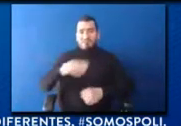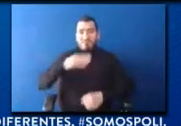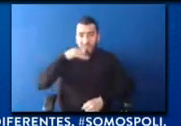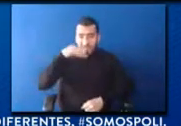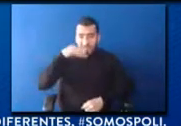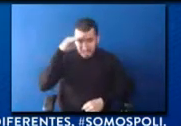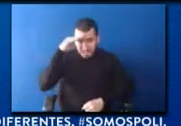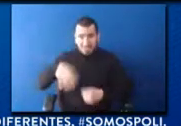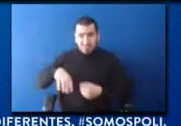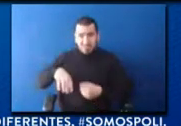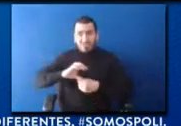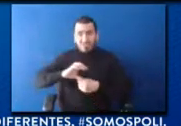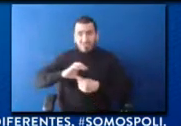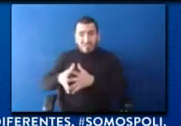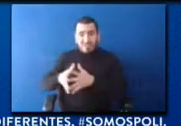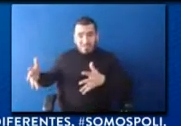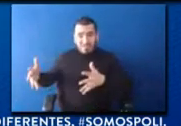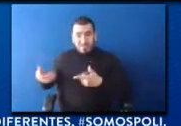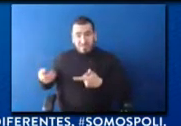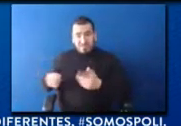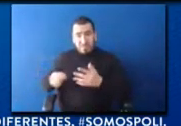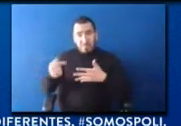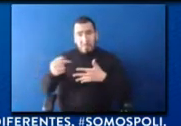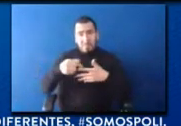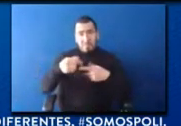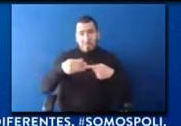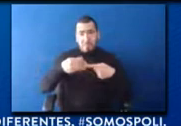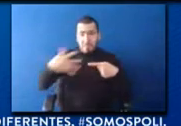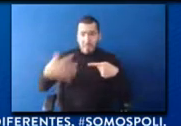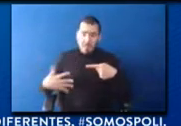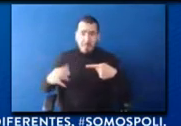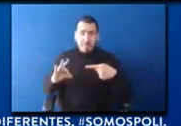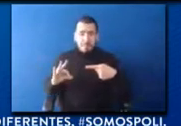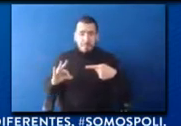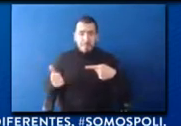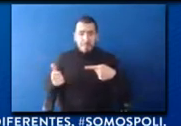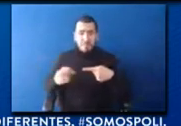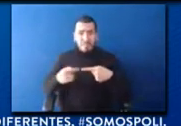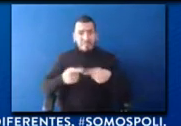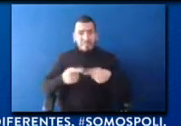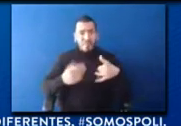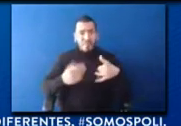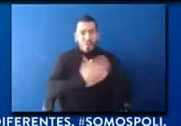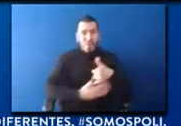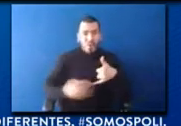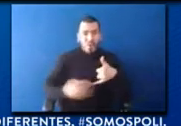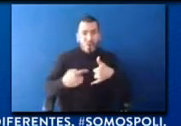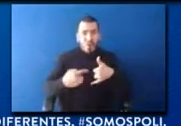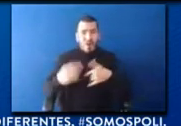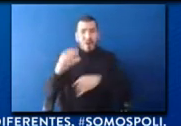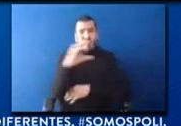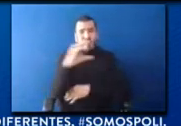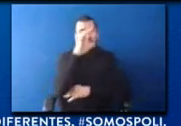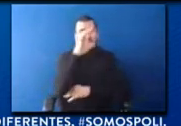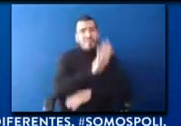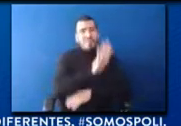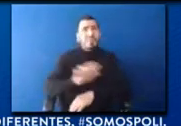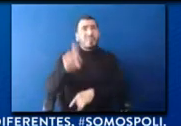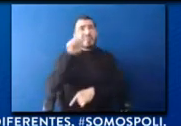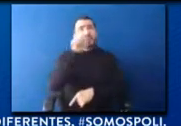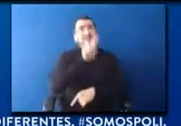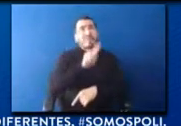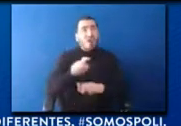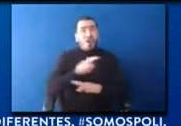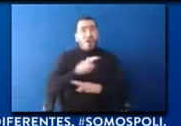de acceso. Pero necesitamos que en todo el país no solamente podamos tener la posibilidad de hacer esas transacciones, sino que para todo el mundo sea eficiente. ¿Qué sentido